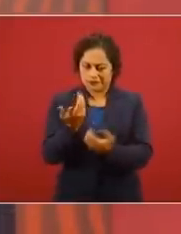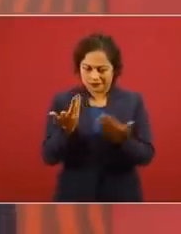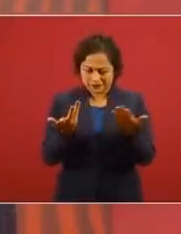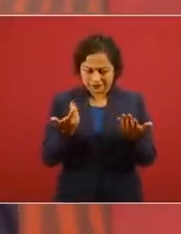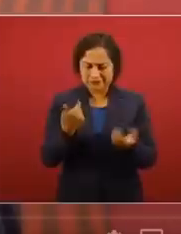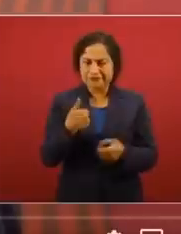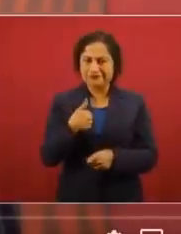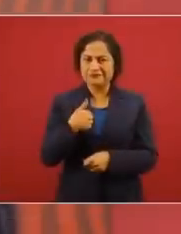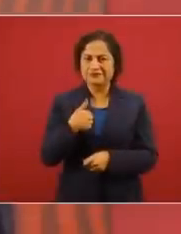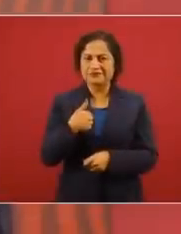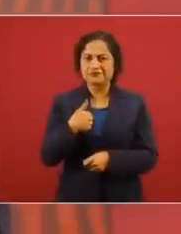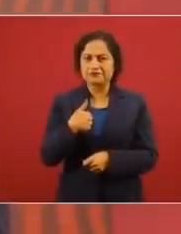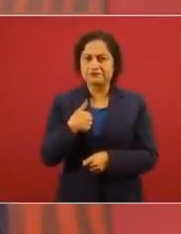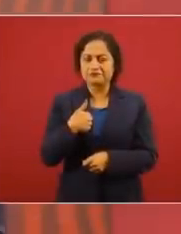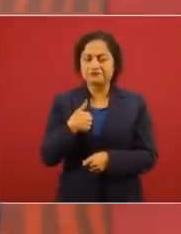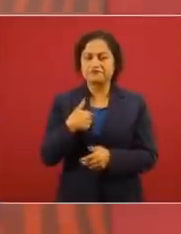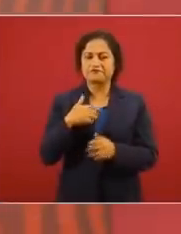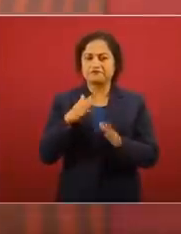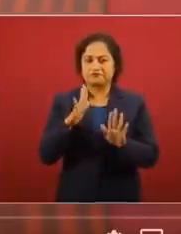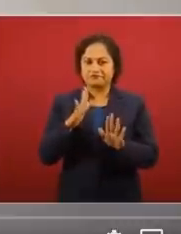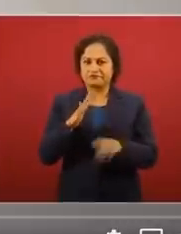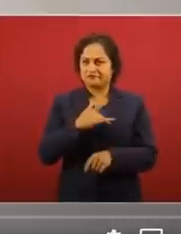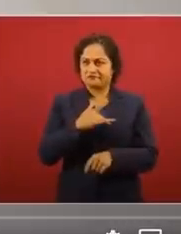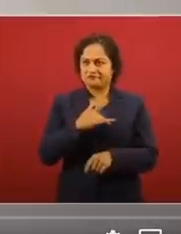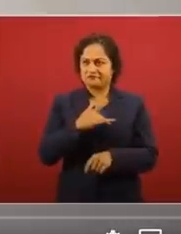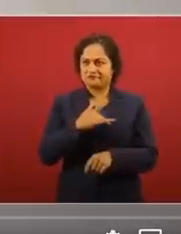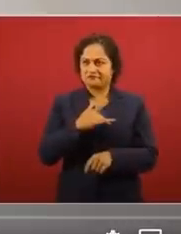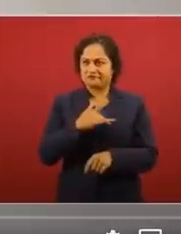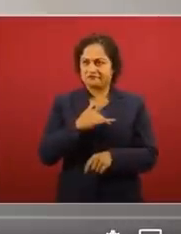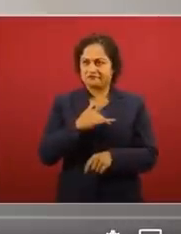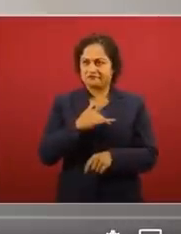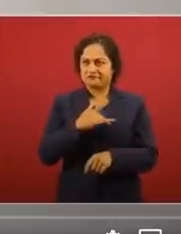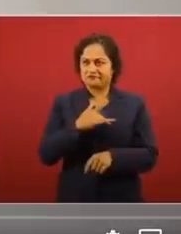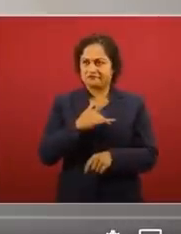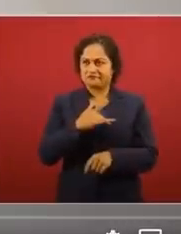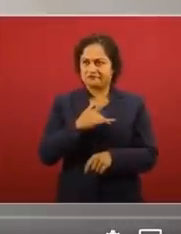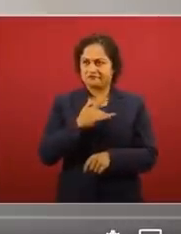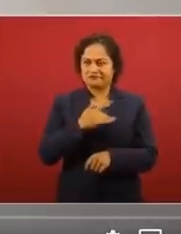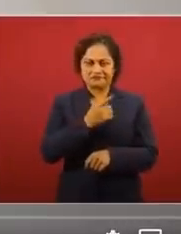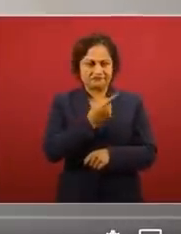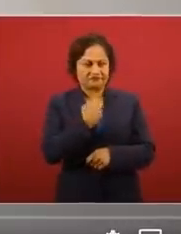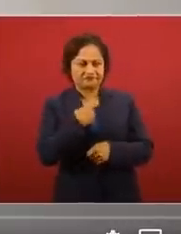pues censurarnos censurarnos